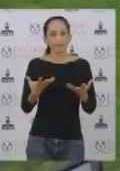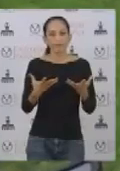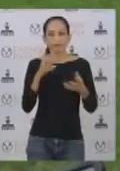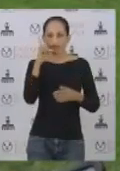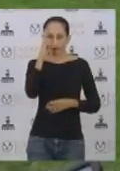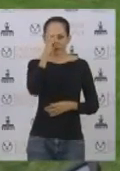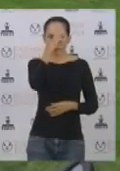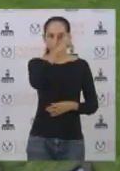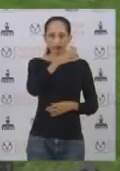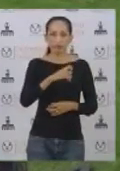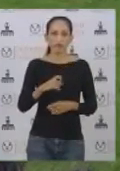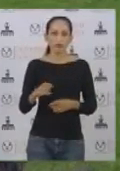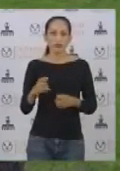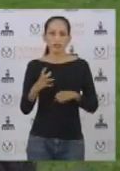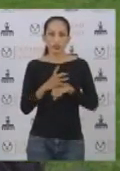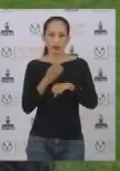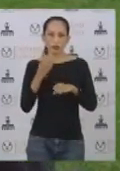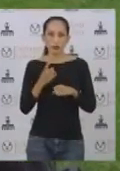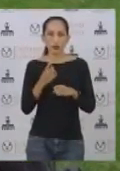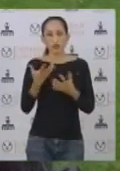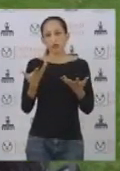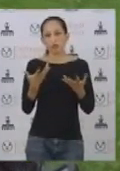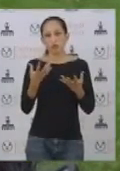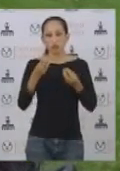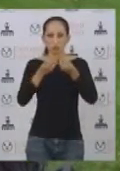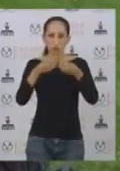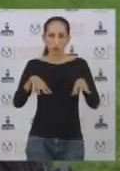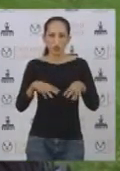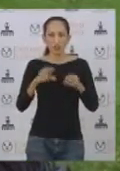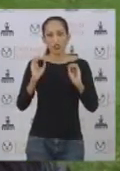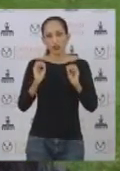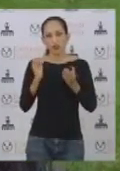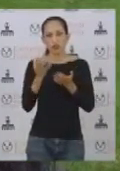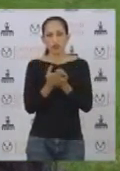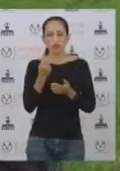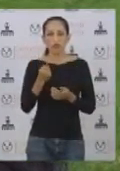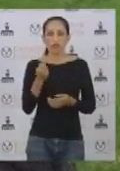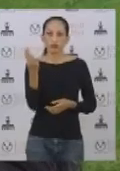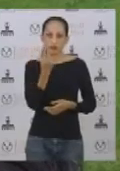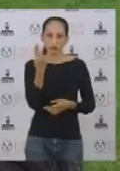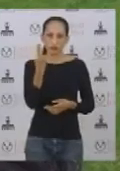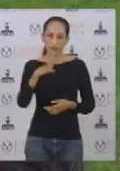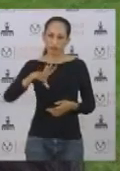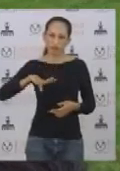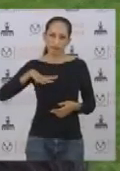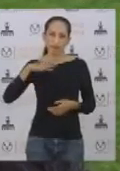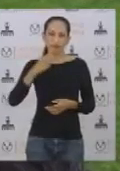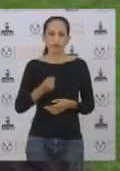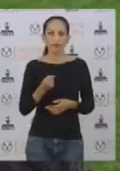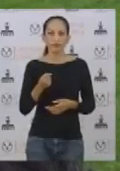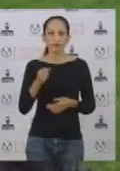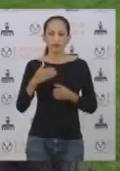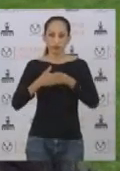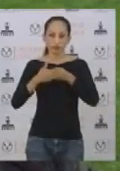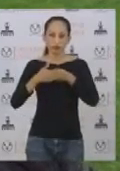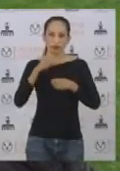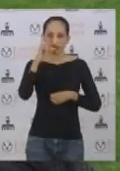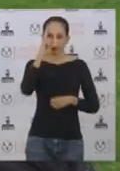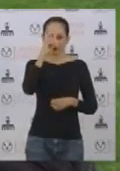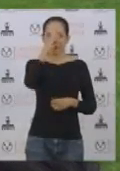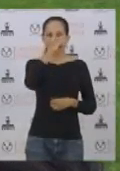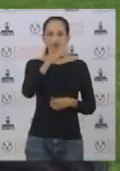pelear contigo por la calificación. Entonces, tenemos que tomarlo también con esa problemática, ¿no? De que no